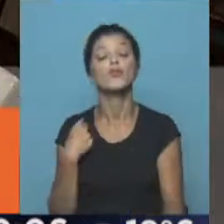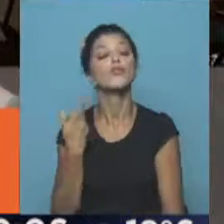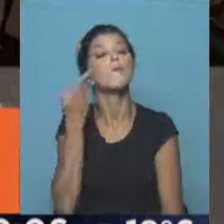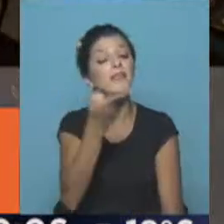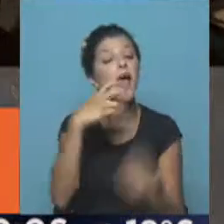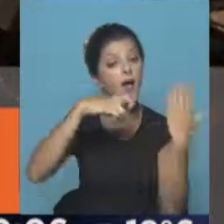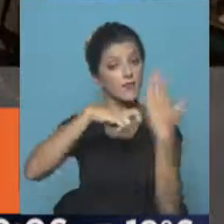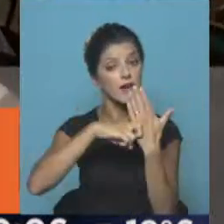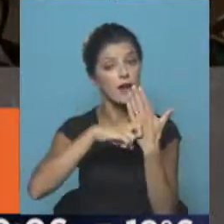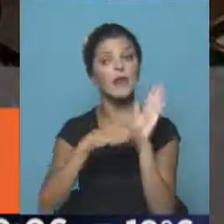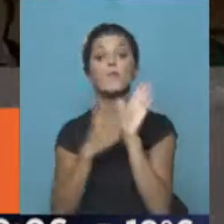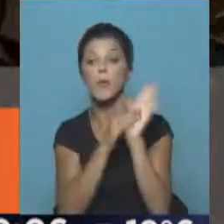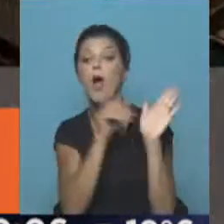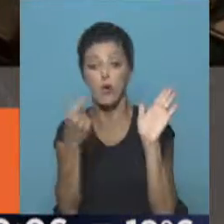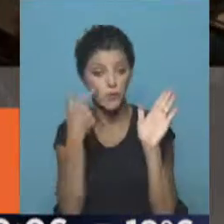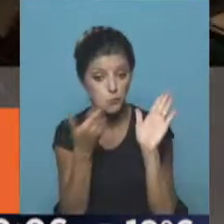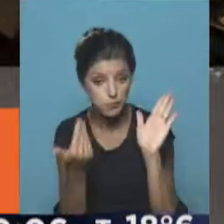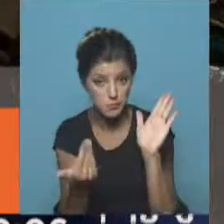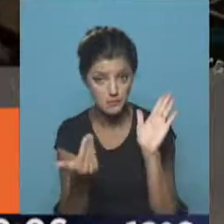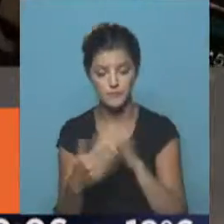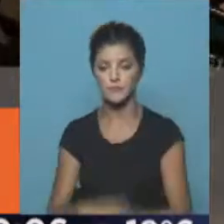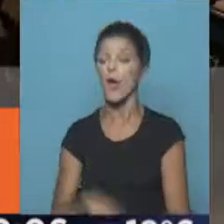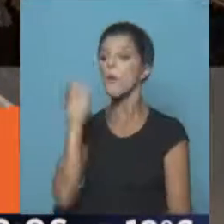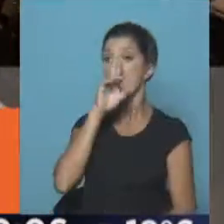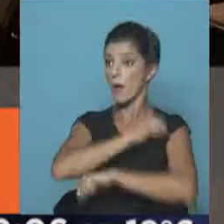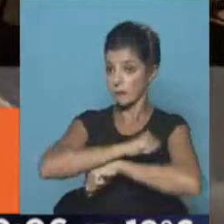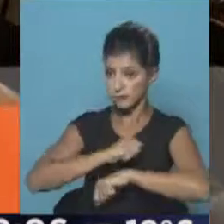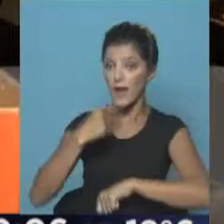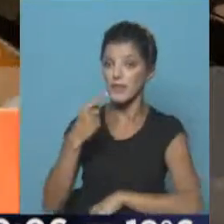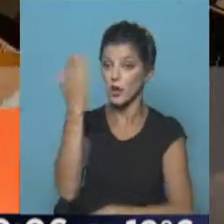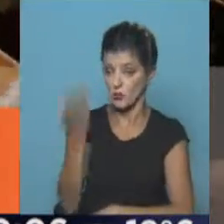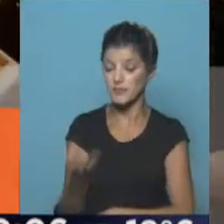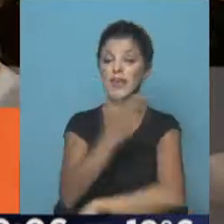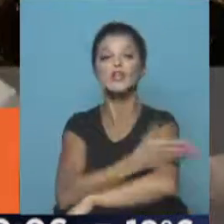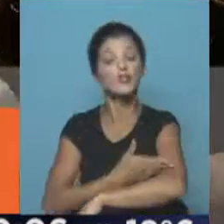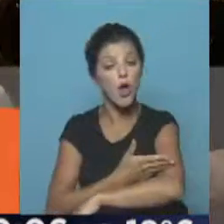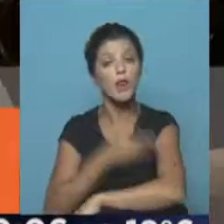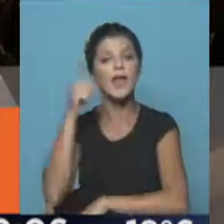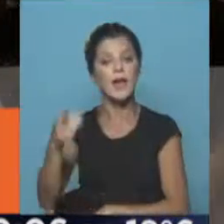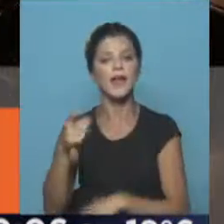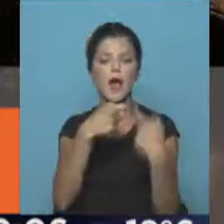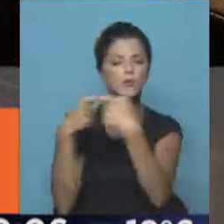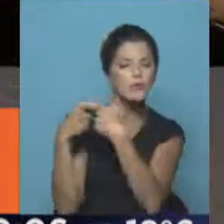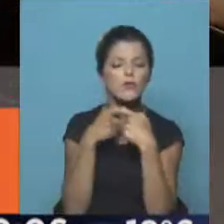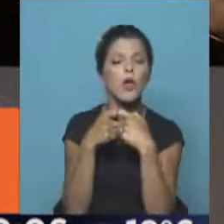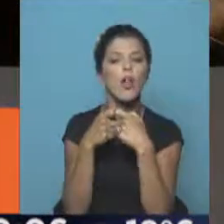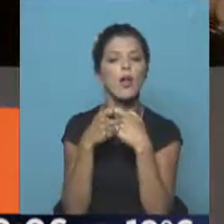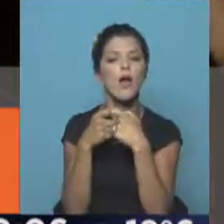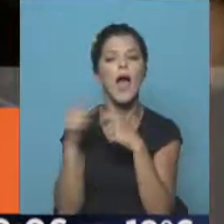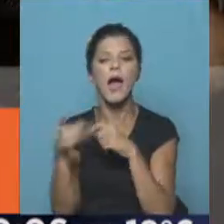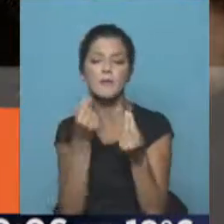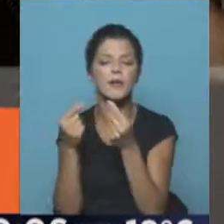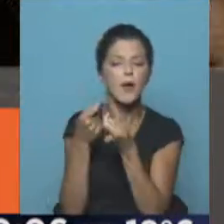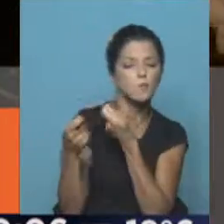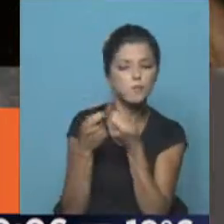Garganta que presentase pruebas en su contra. Para Elisa Carrió, el exgobernador bonaerense habría montado una red de sociedades a través de las cuales transfería fondos